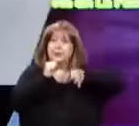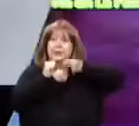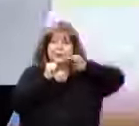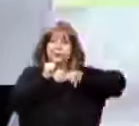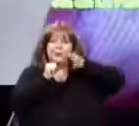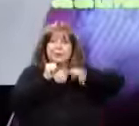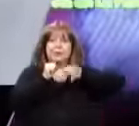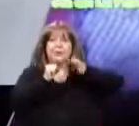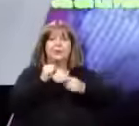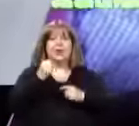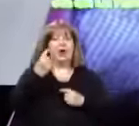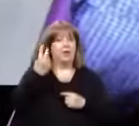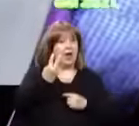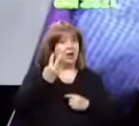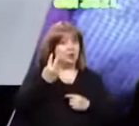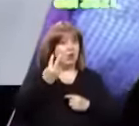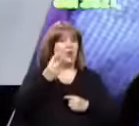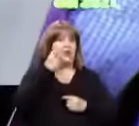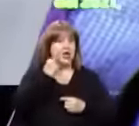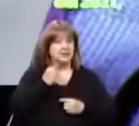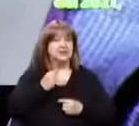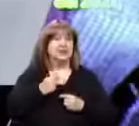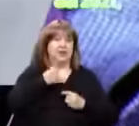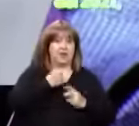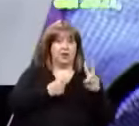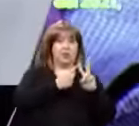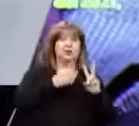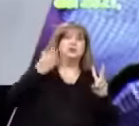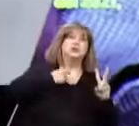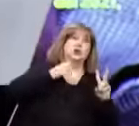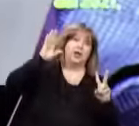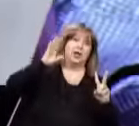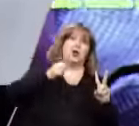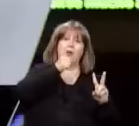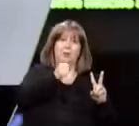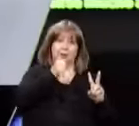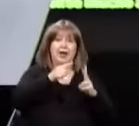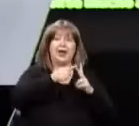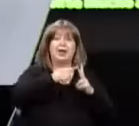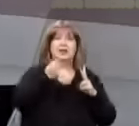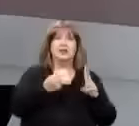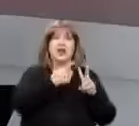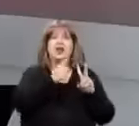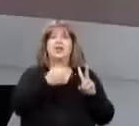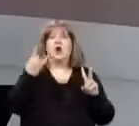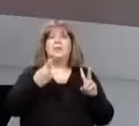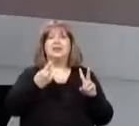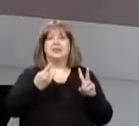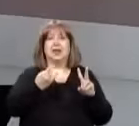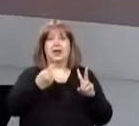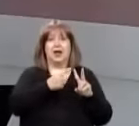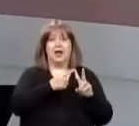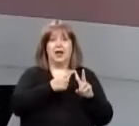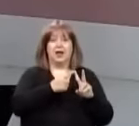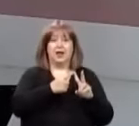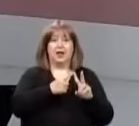juicio, hubo dos jornadas en las cuales ellas decidieron declarar. En esas declaraciones ellas mintieron alevosamente.